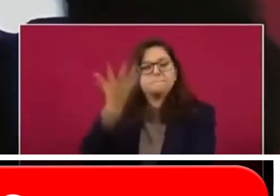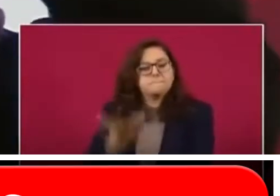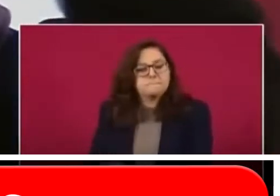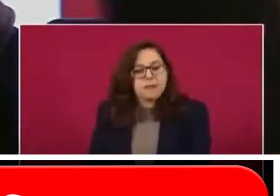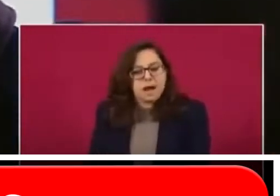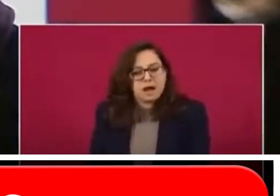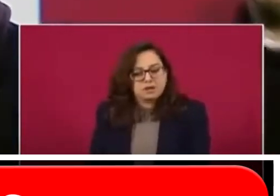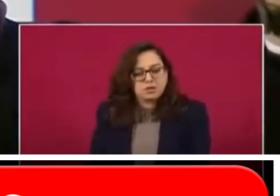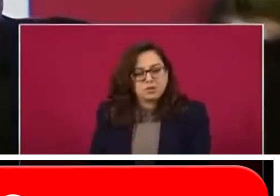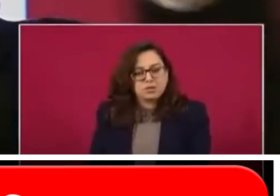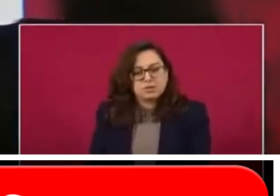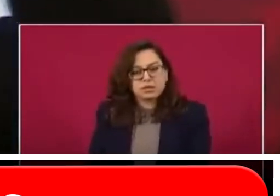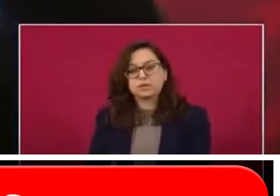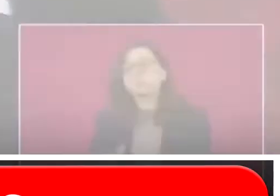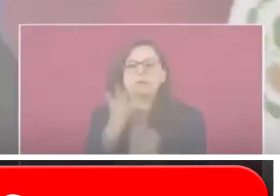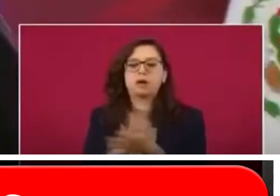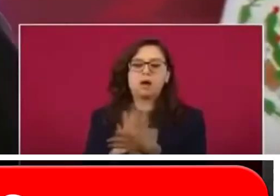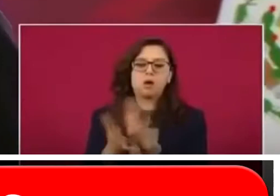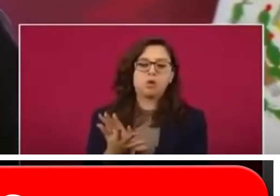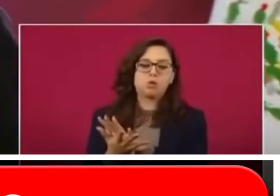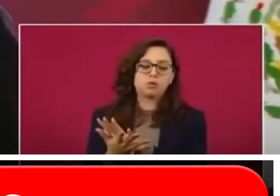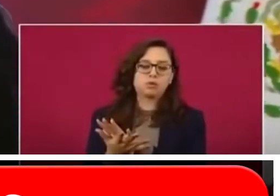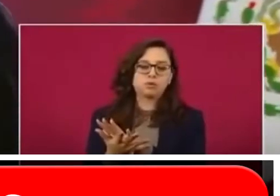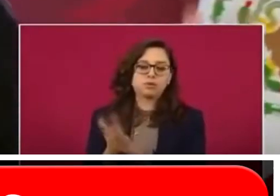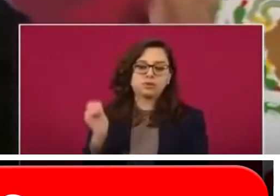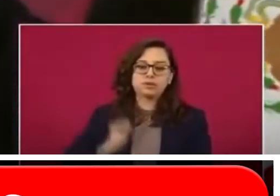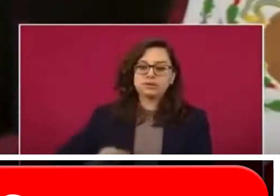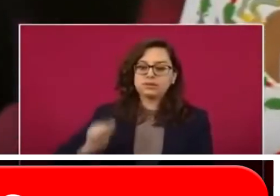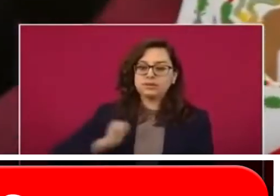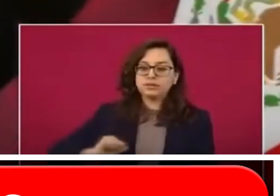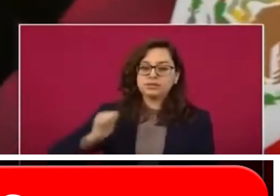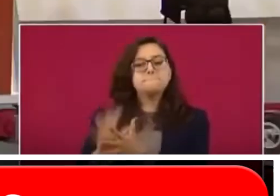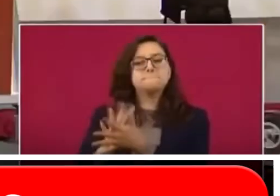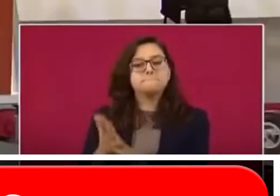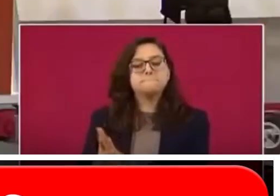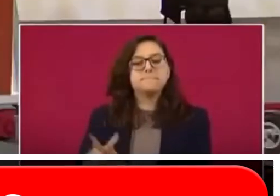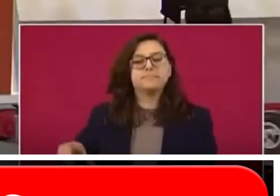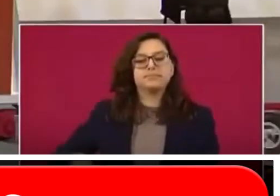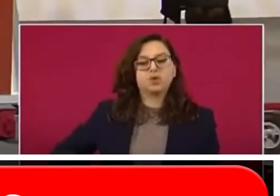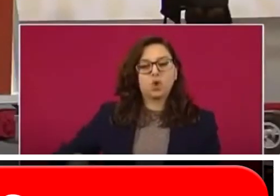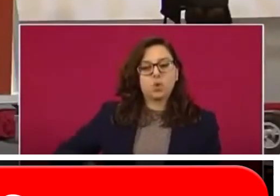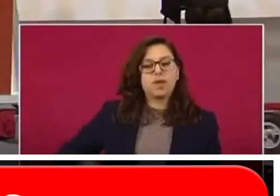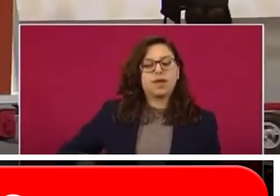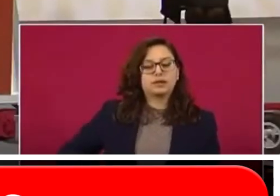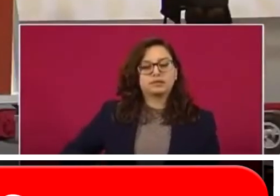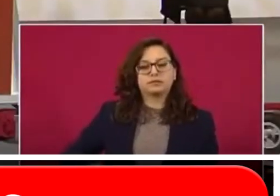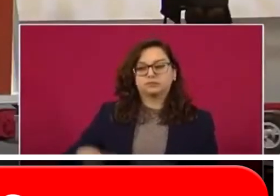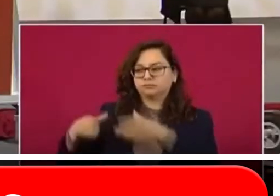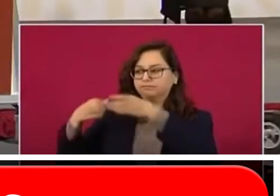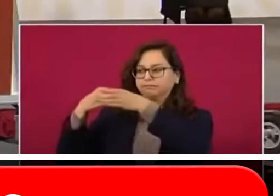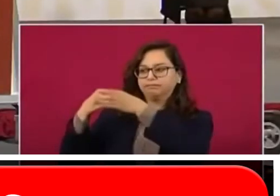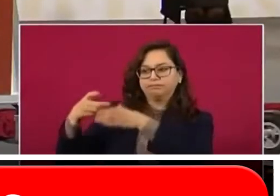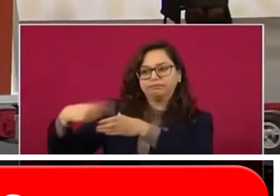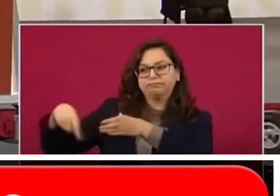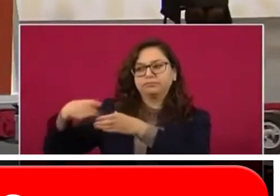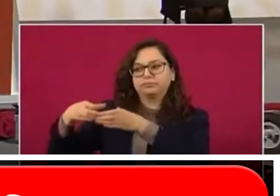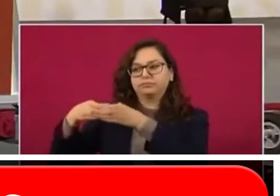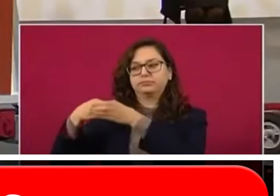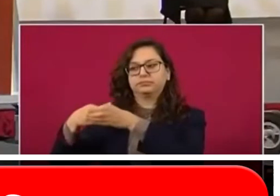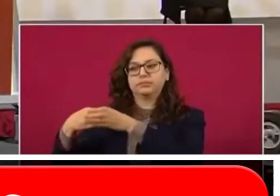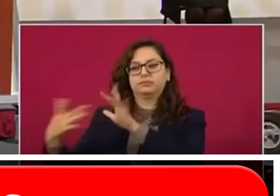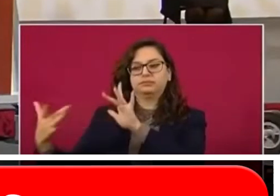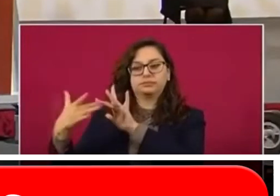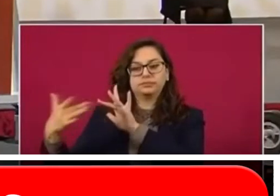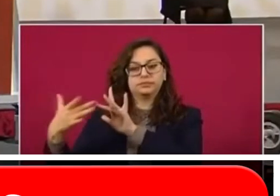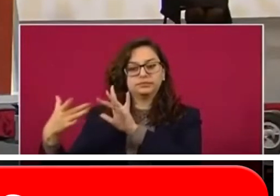un contubernio arriba, una promiscuidad económica, política, en la cúpula de los